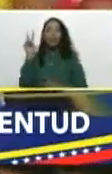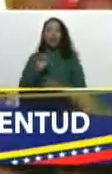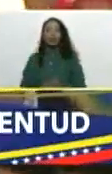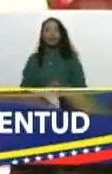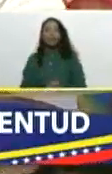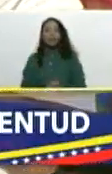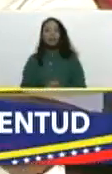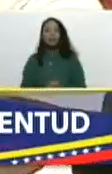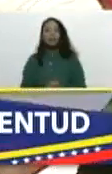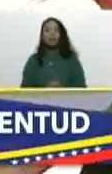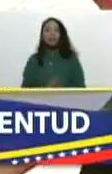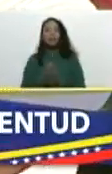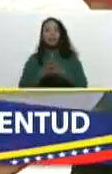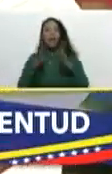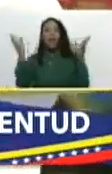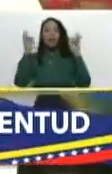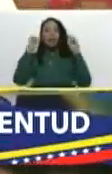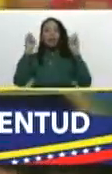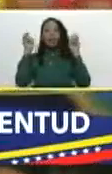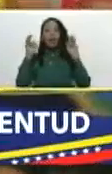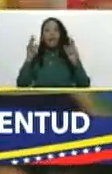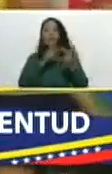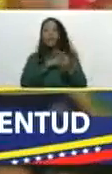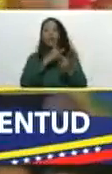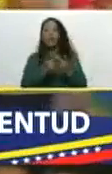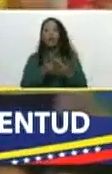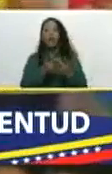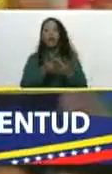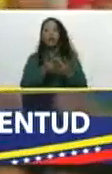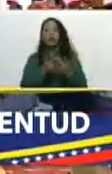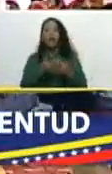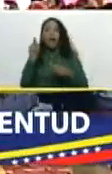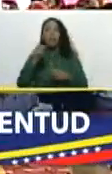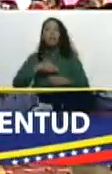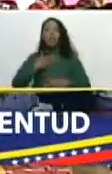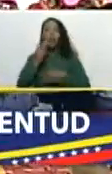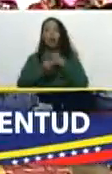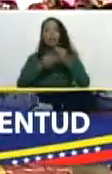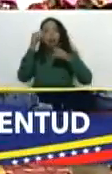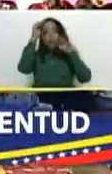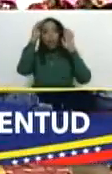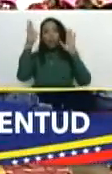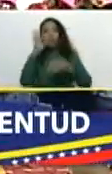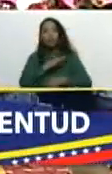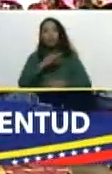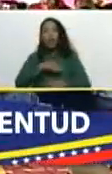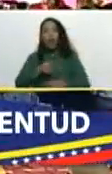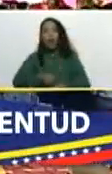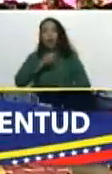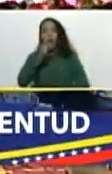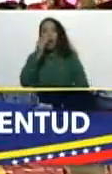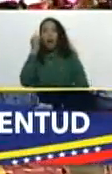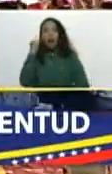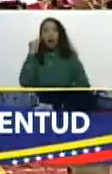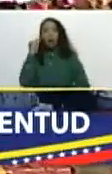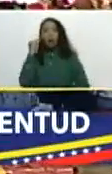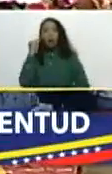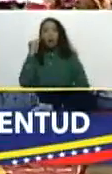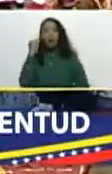una gran red de voluntarios y voluntarias, que desde allí podamos atender socialmente a nuestros abuelos y abuelas y los visitemos,